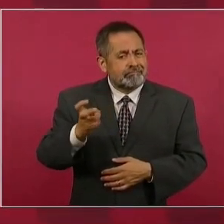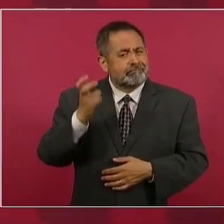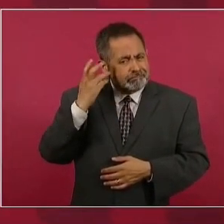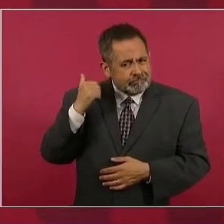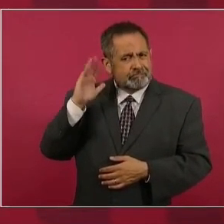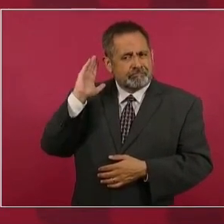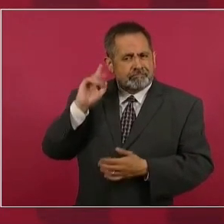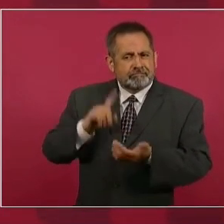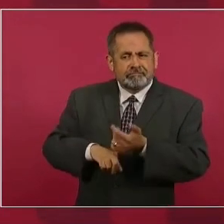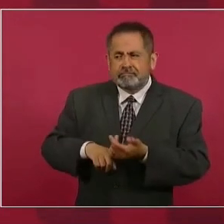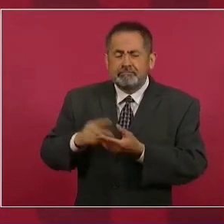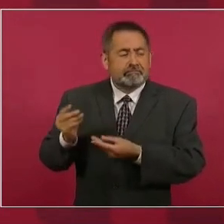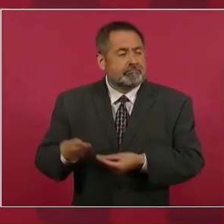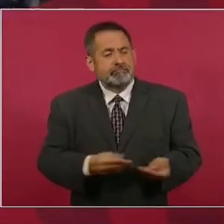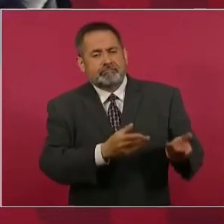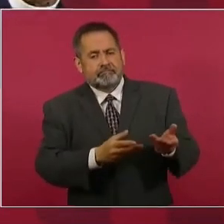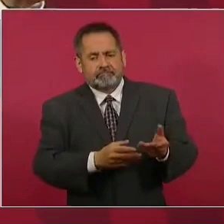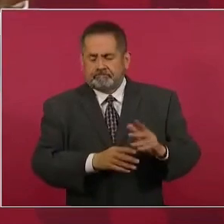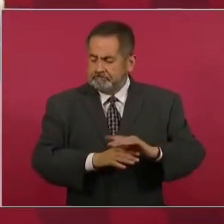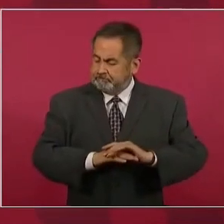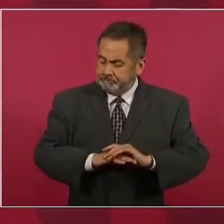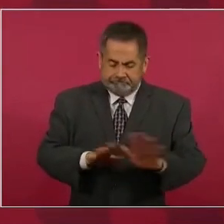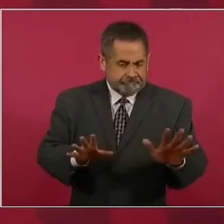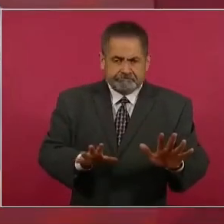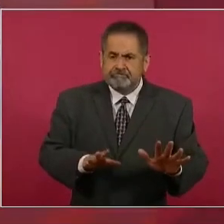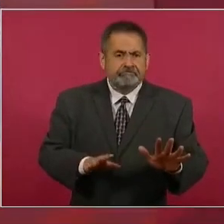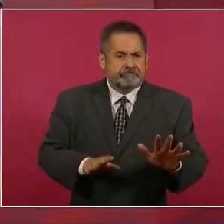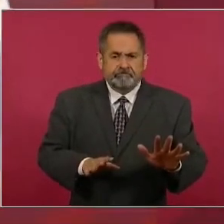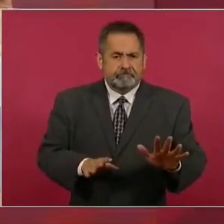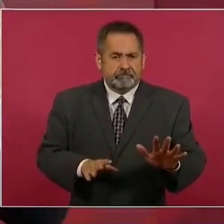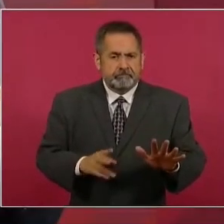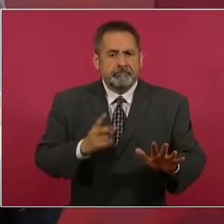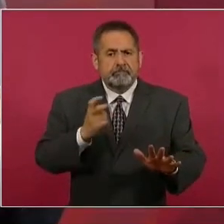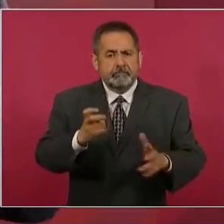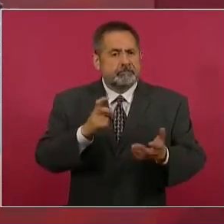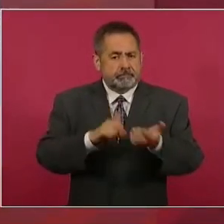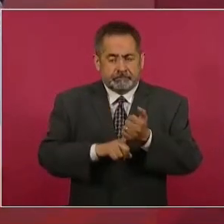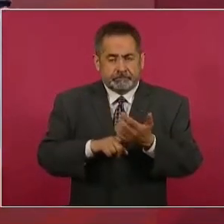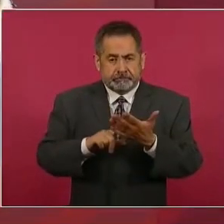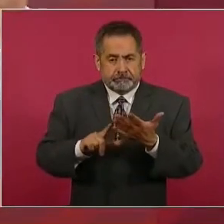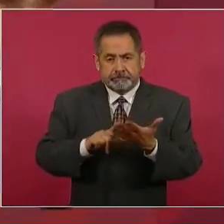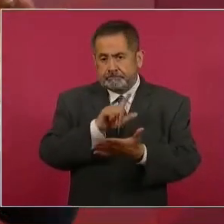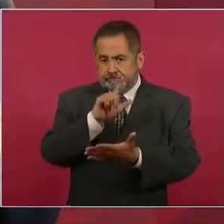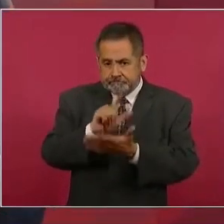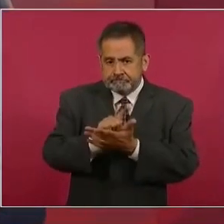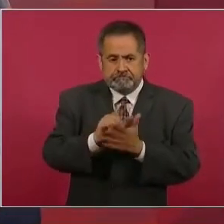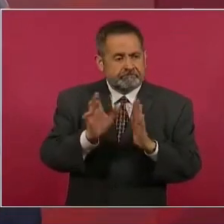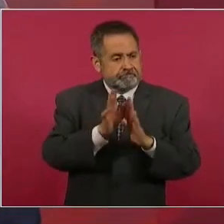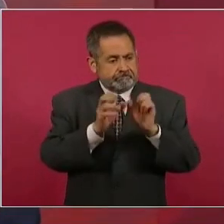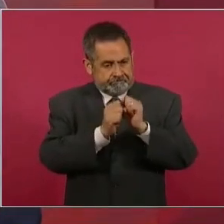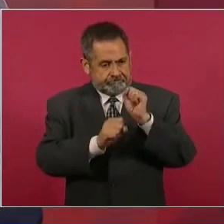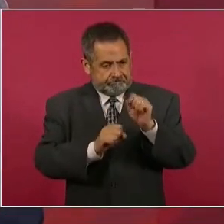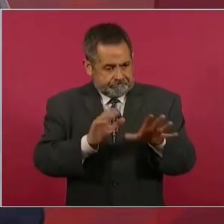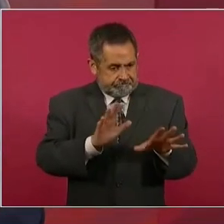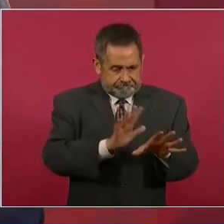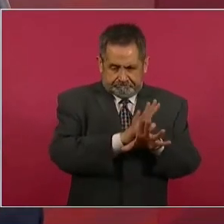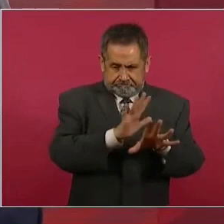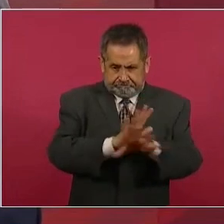Y por eso todas las leyes, las reformas constitucionales